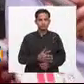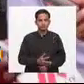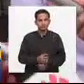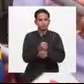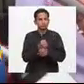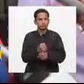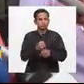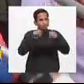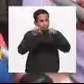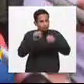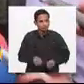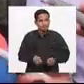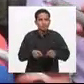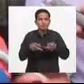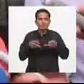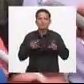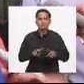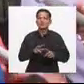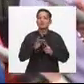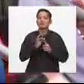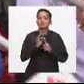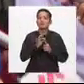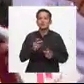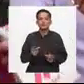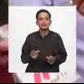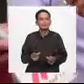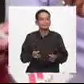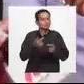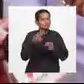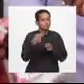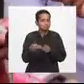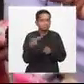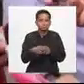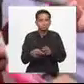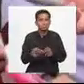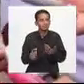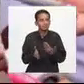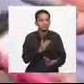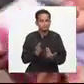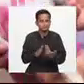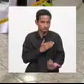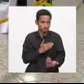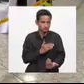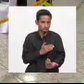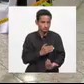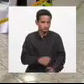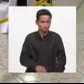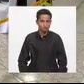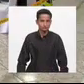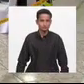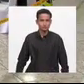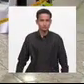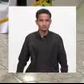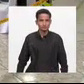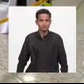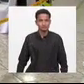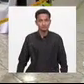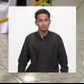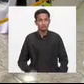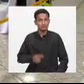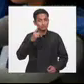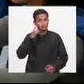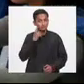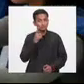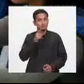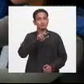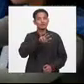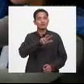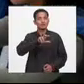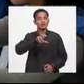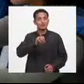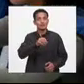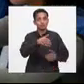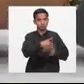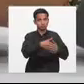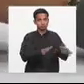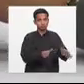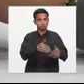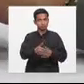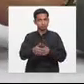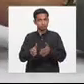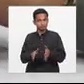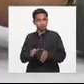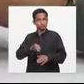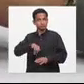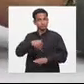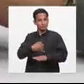robusto y especialmente muy rápido y muy sencillo para utilizar el simulacro involucró a 30 recintos electorales y